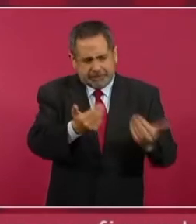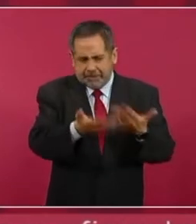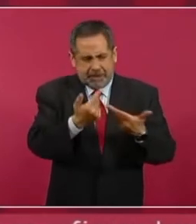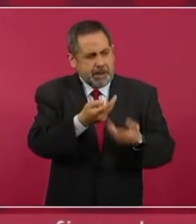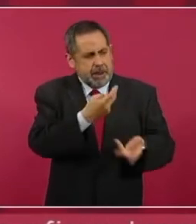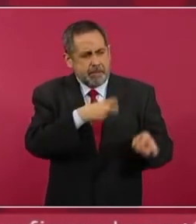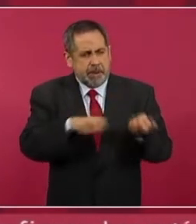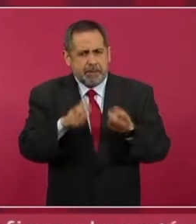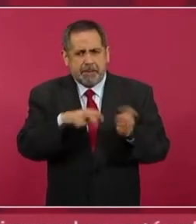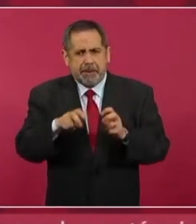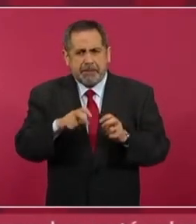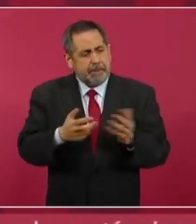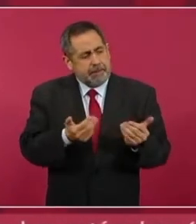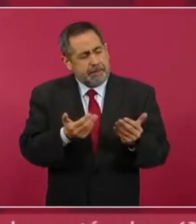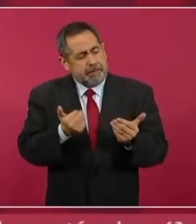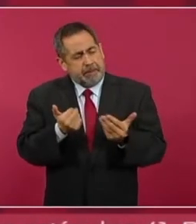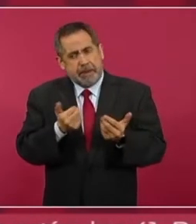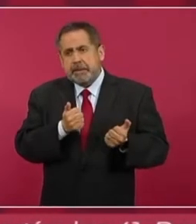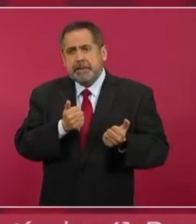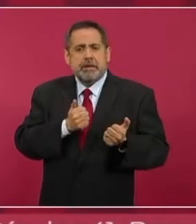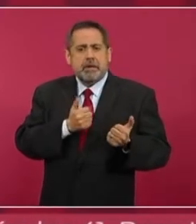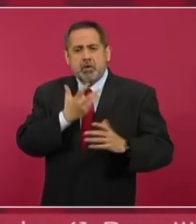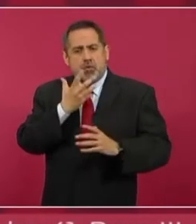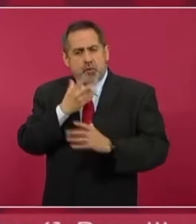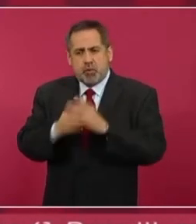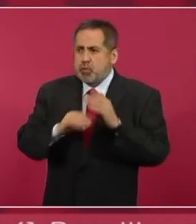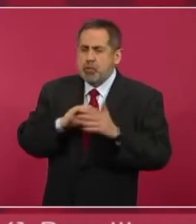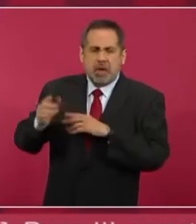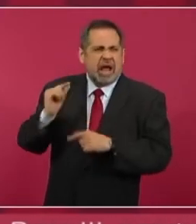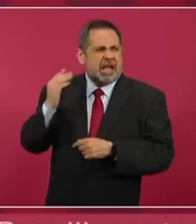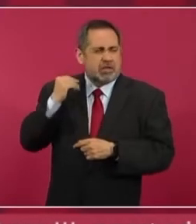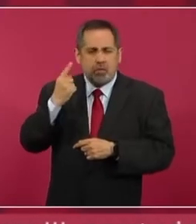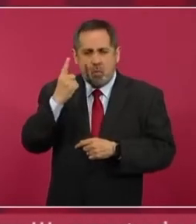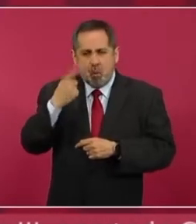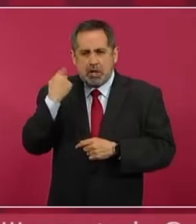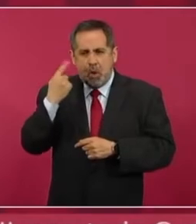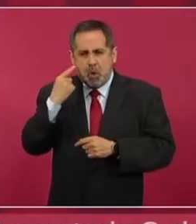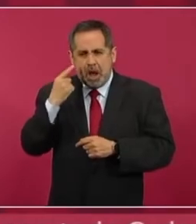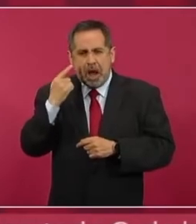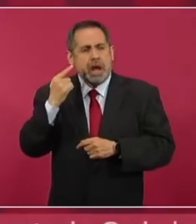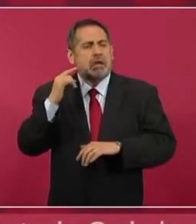Hace como una hora llegó.